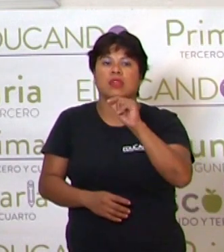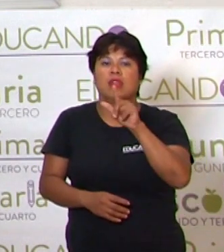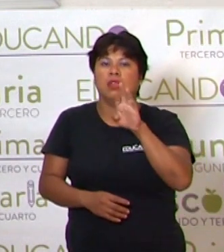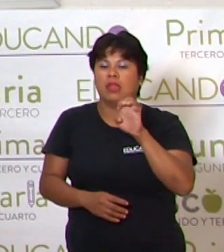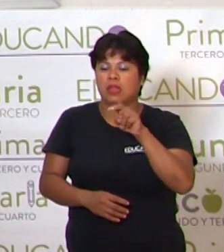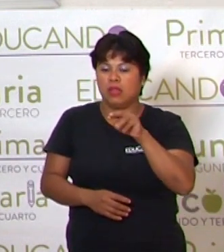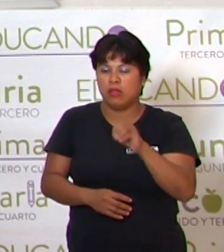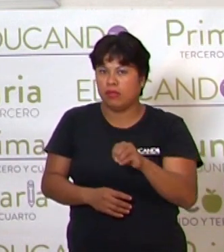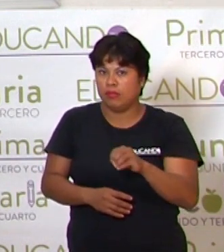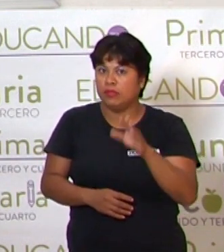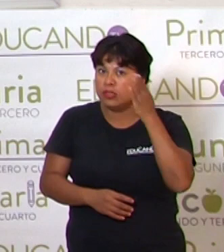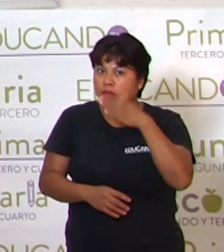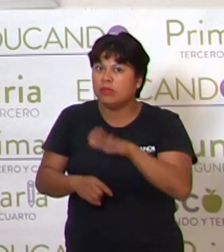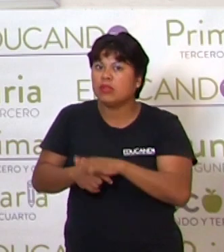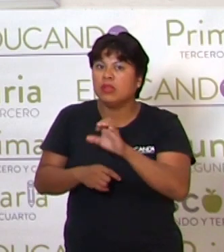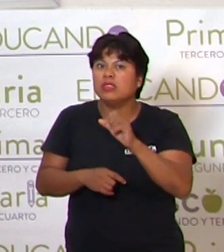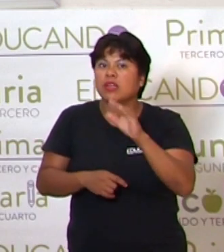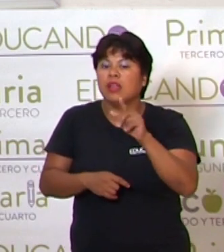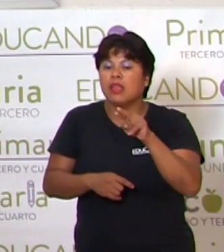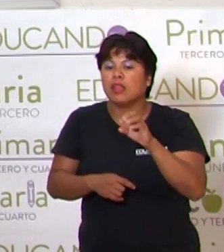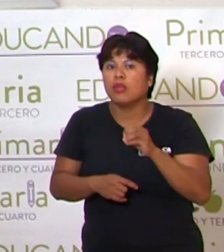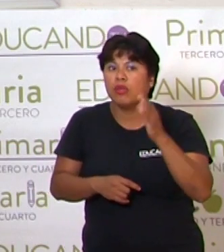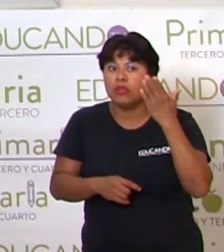Escaleno. ¿Y sabes por qué se llama escaleno?